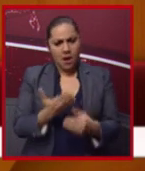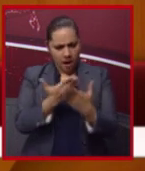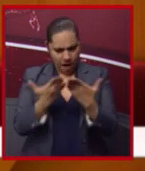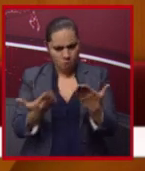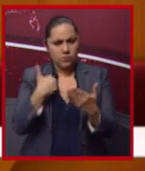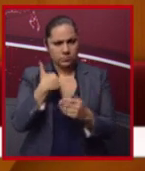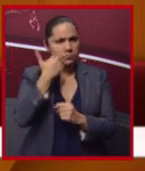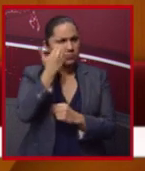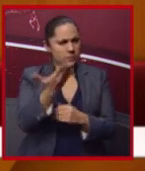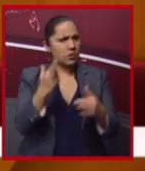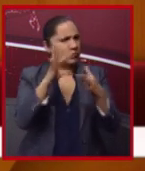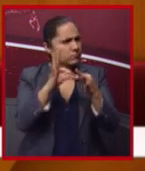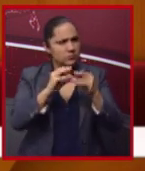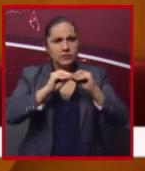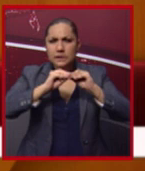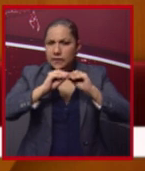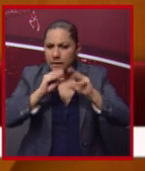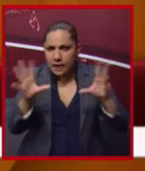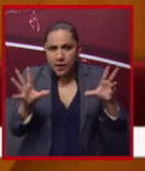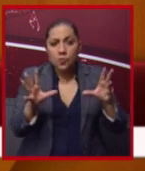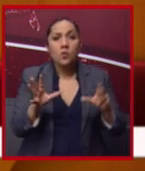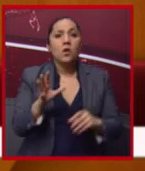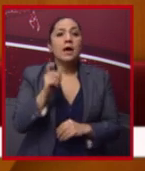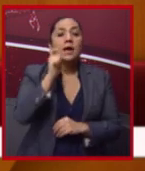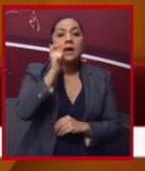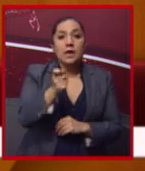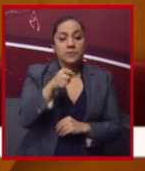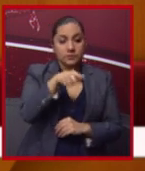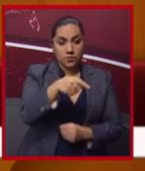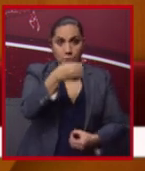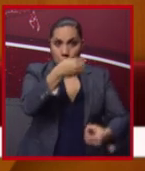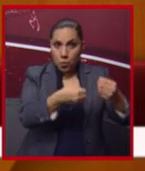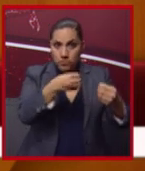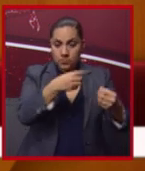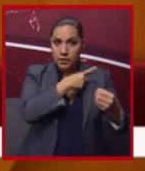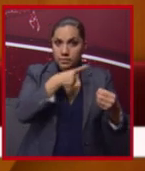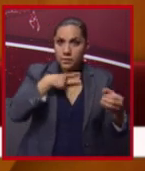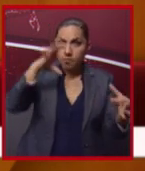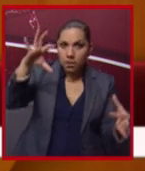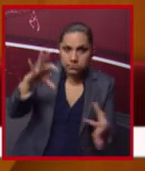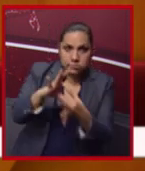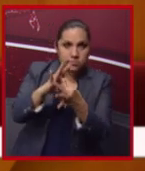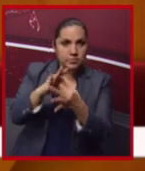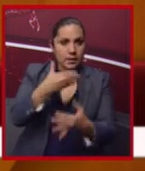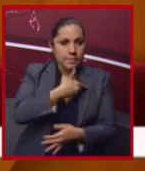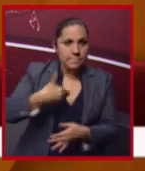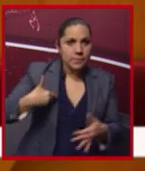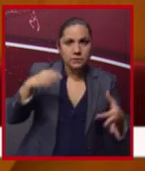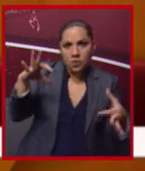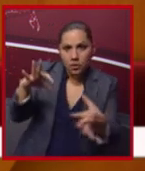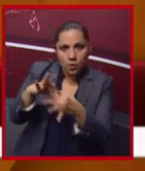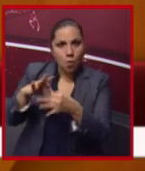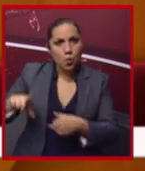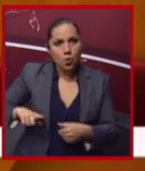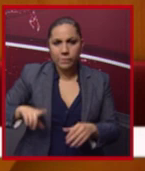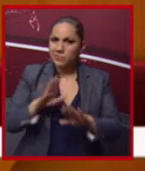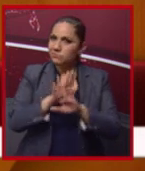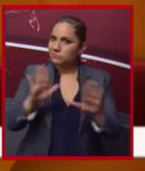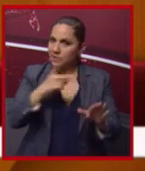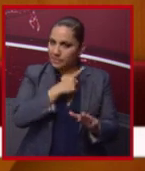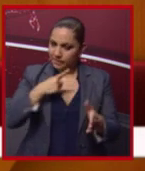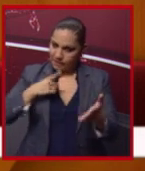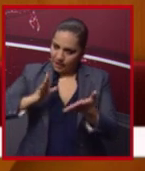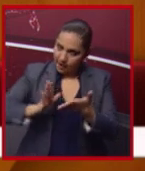liberación es la independencia judicial. El tema central a discutir tiene que ver